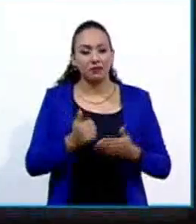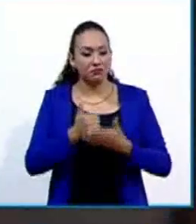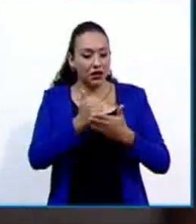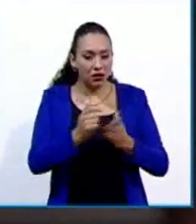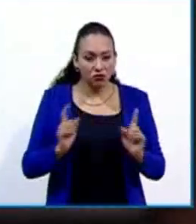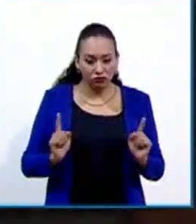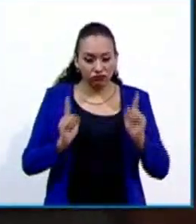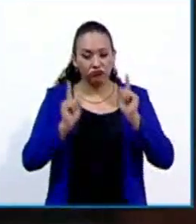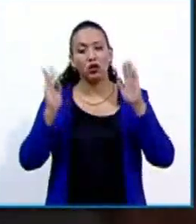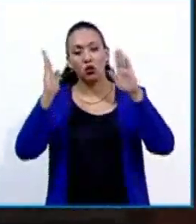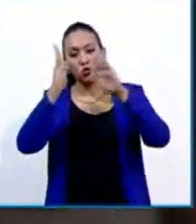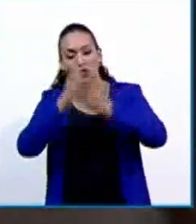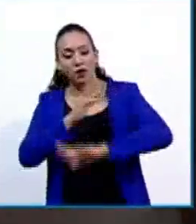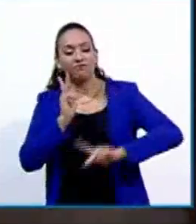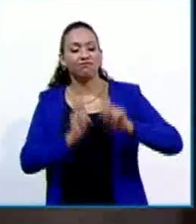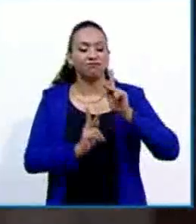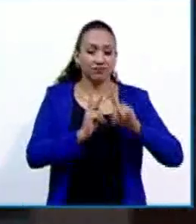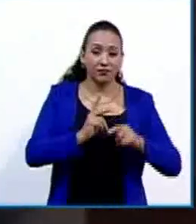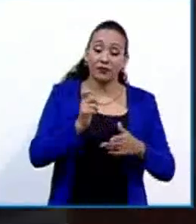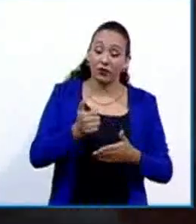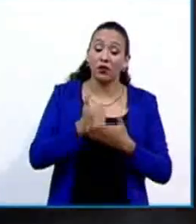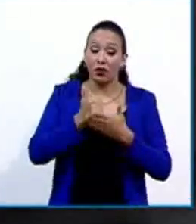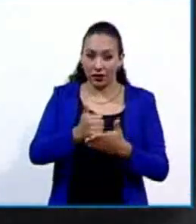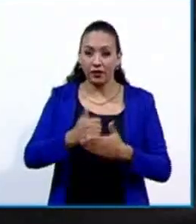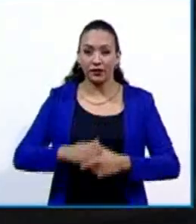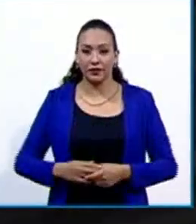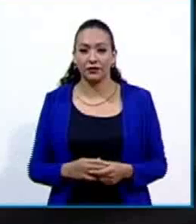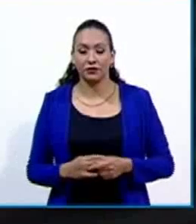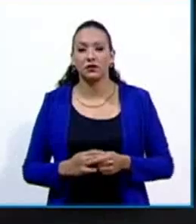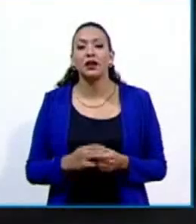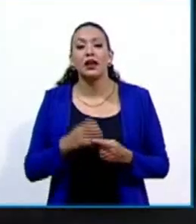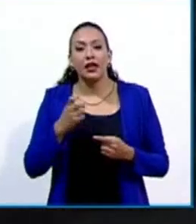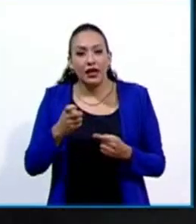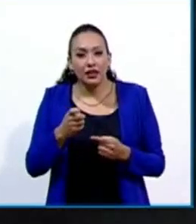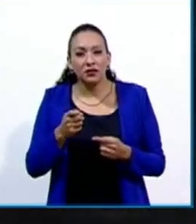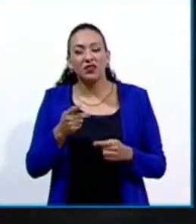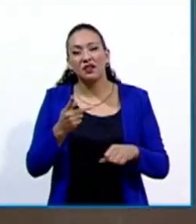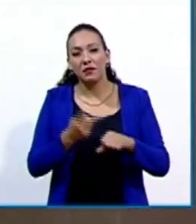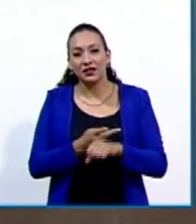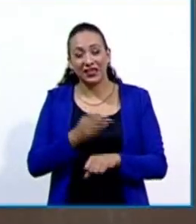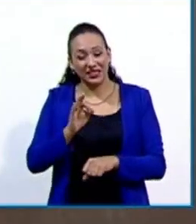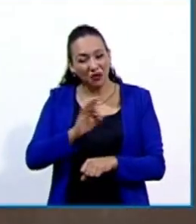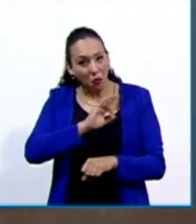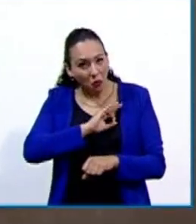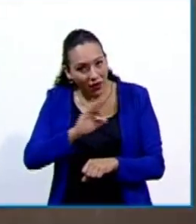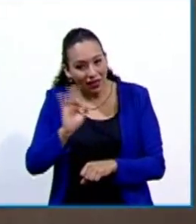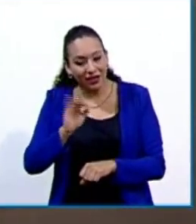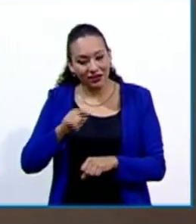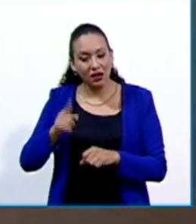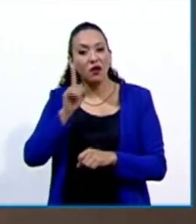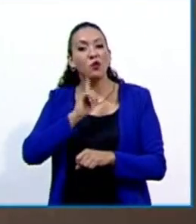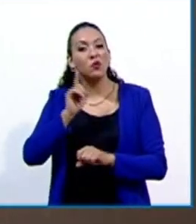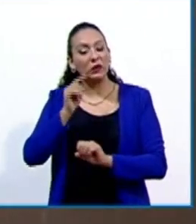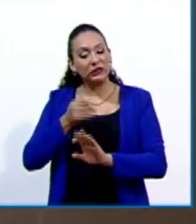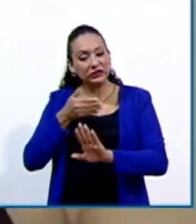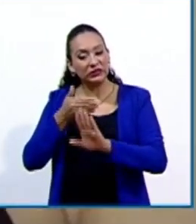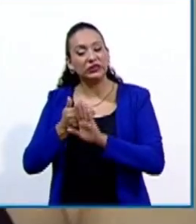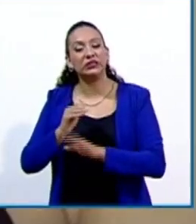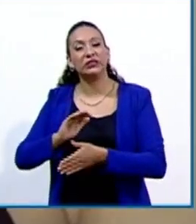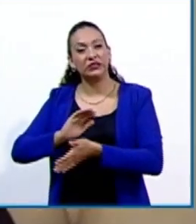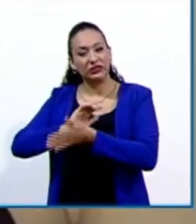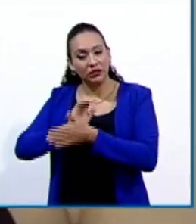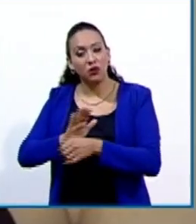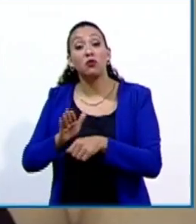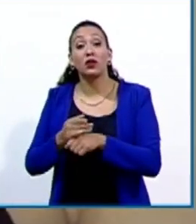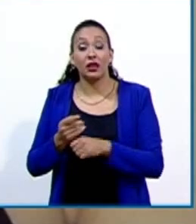mujeres y hombres y una salida de este tipo únicamente las perjudica, por encontrarse en situación de desigualdad frente al agresor